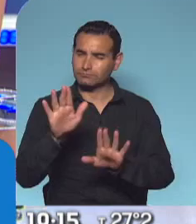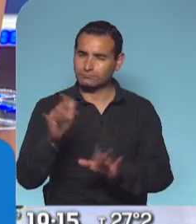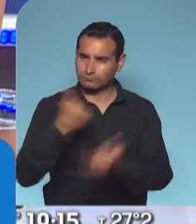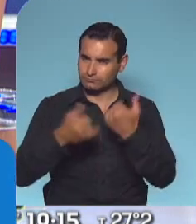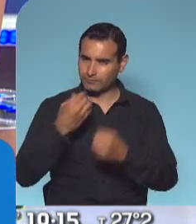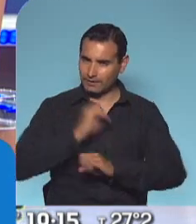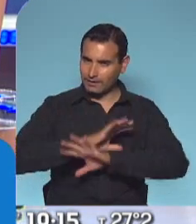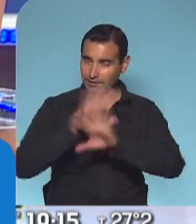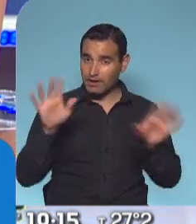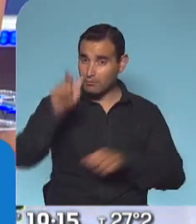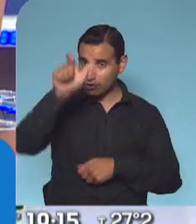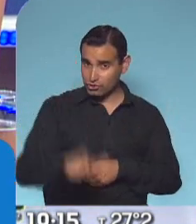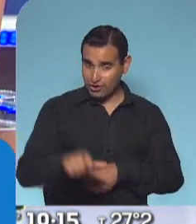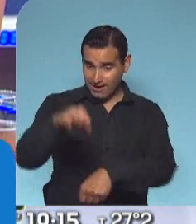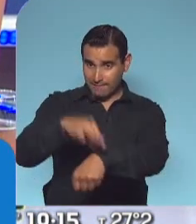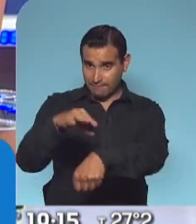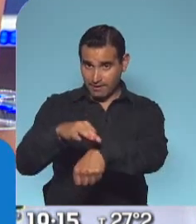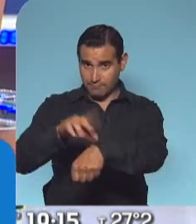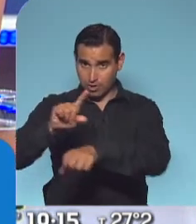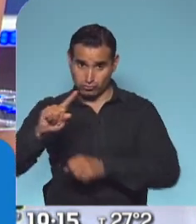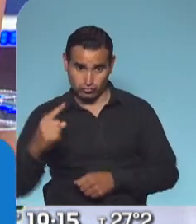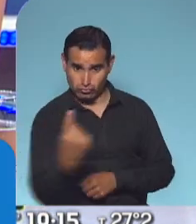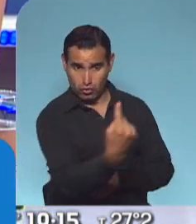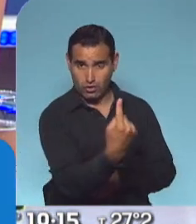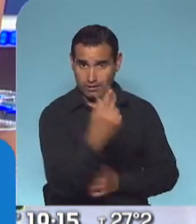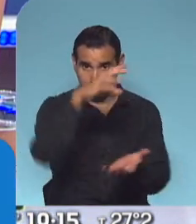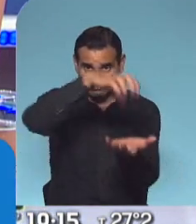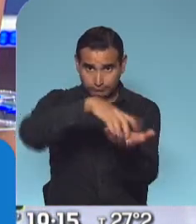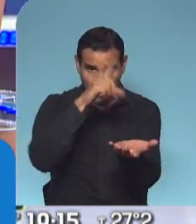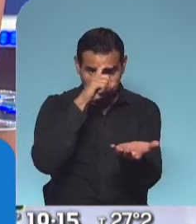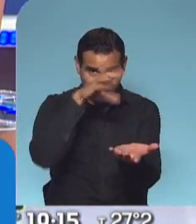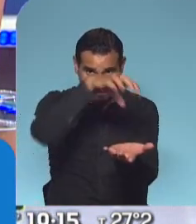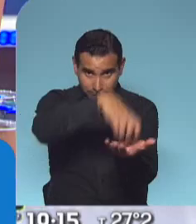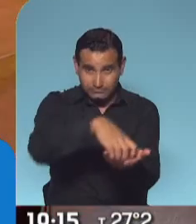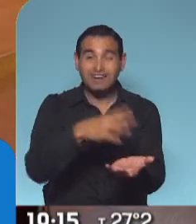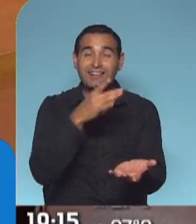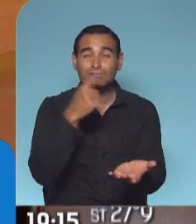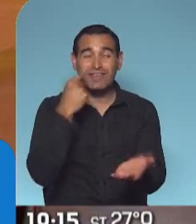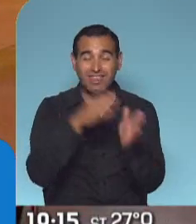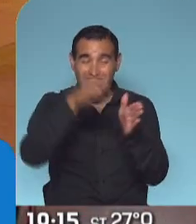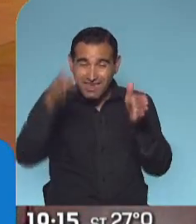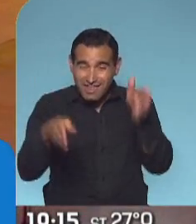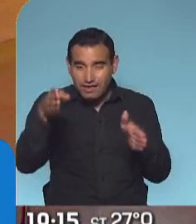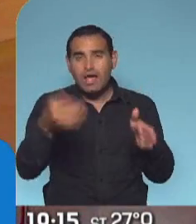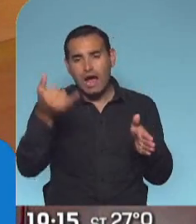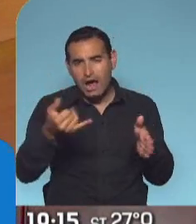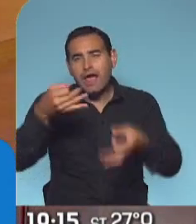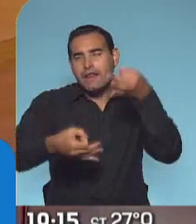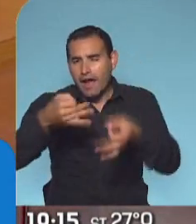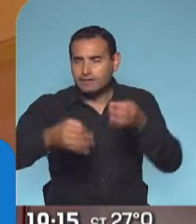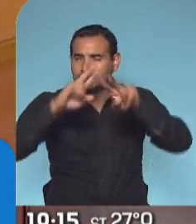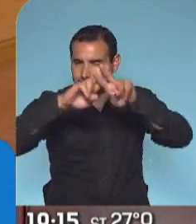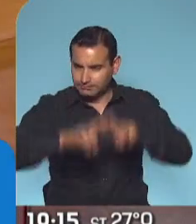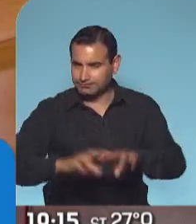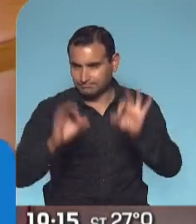un paciente con coronavirus aislado en un centro médico, luego de los 14 días, bueno, hay análisis correspondientes,